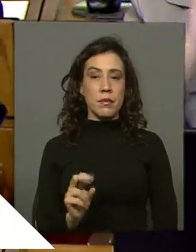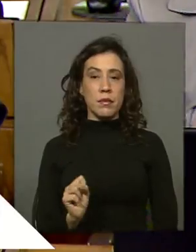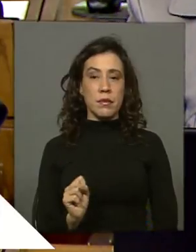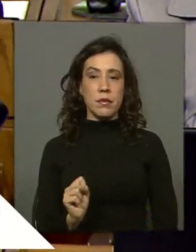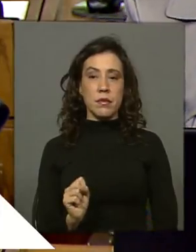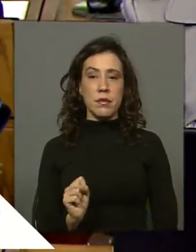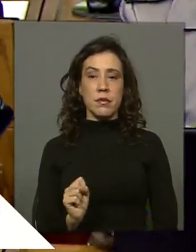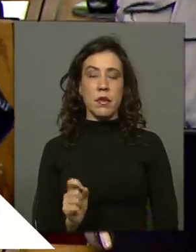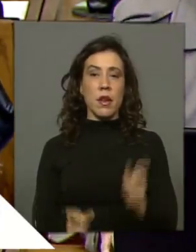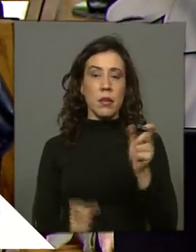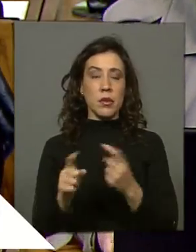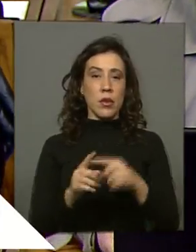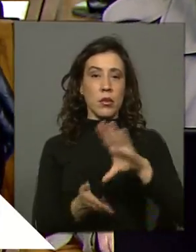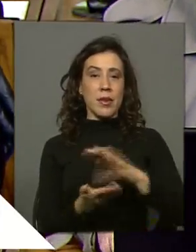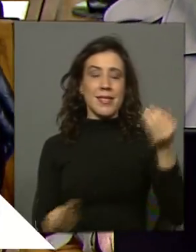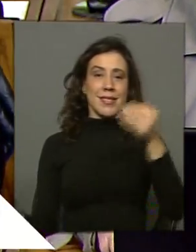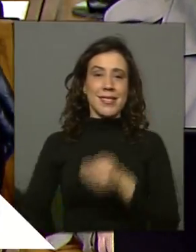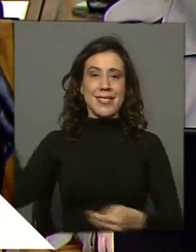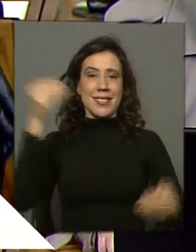los turistas